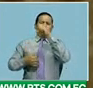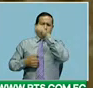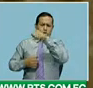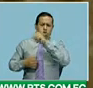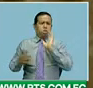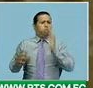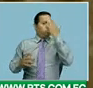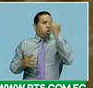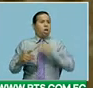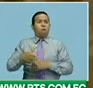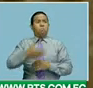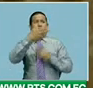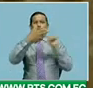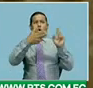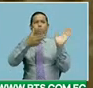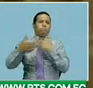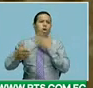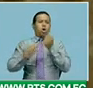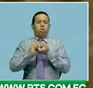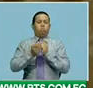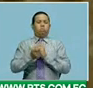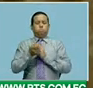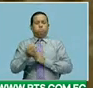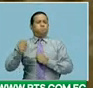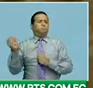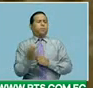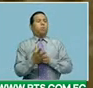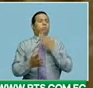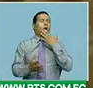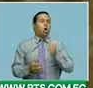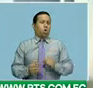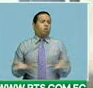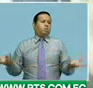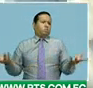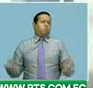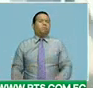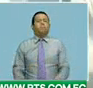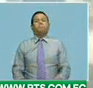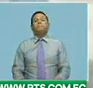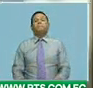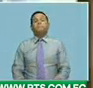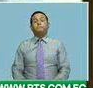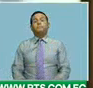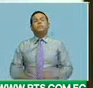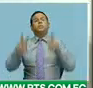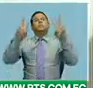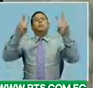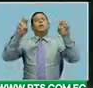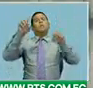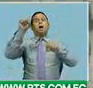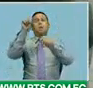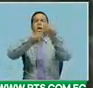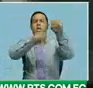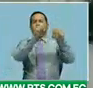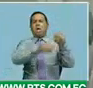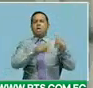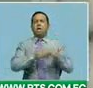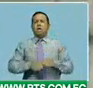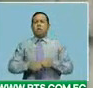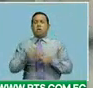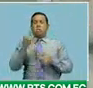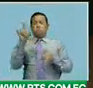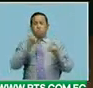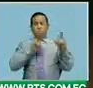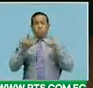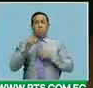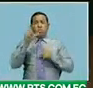que sea una bala. Y prefiero que sea una bomba lacrimógena que sea la indiferencia. Sobre los supuestos daños que estas bombas caducadas tendrían en la salud, presentó